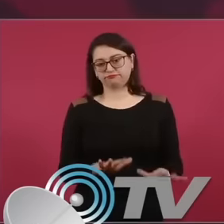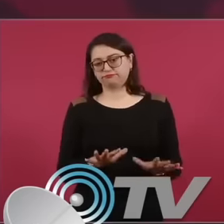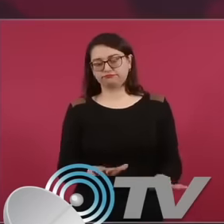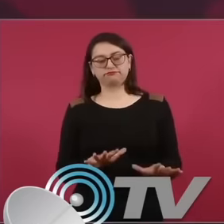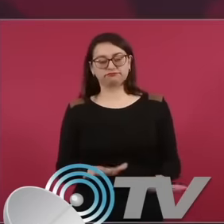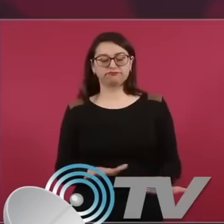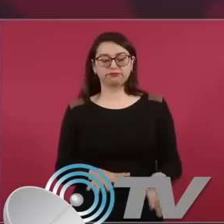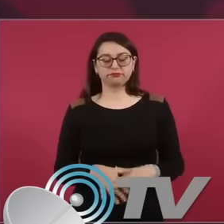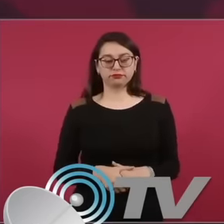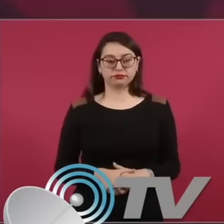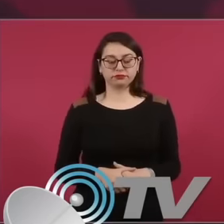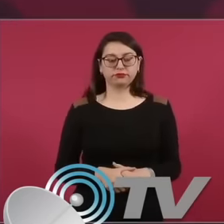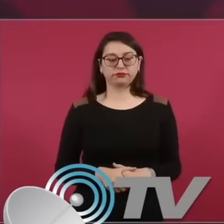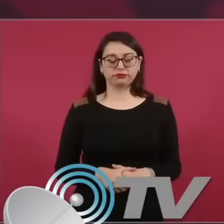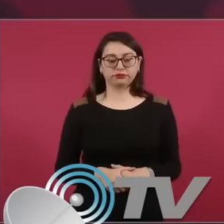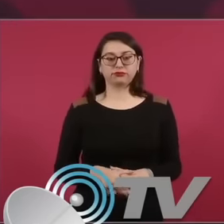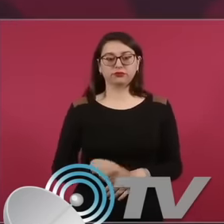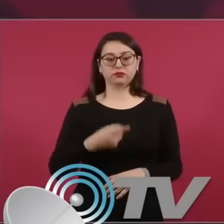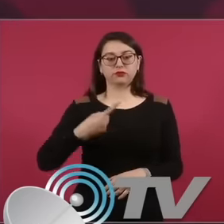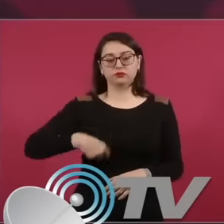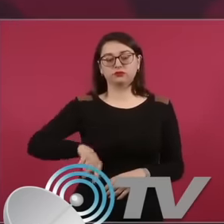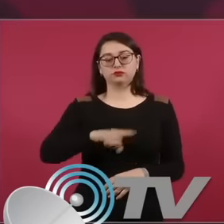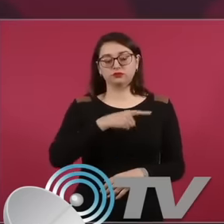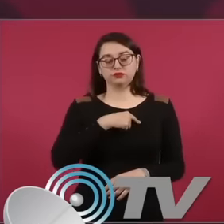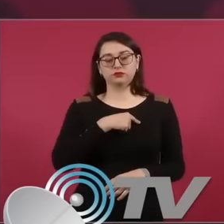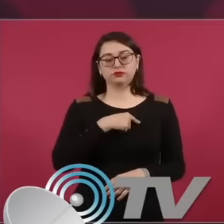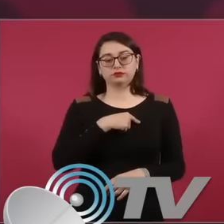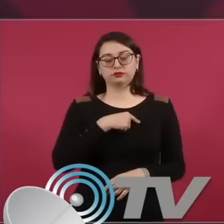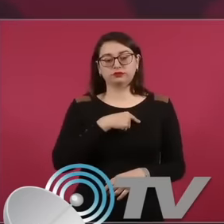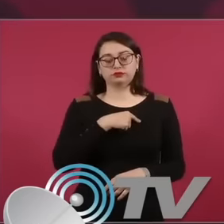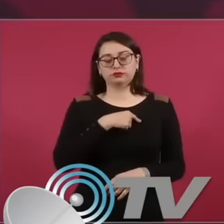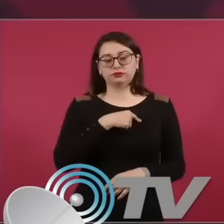extraordinario, ¿no? O sea, nosotros tuvimos